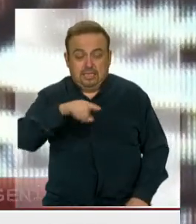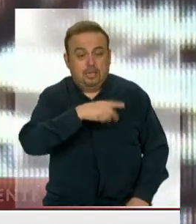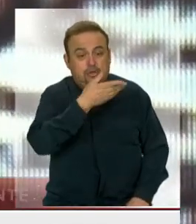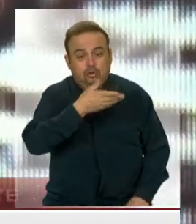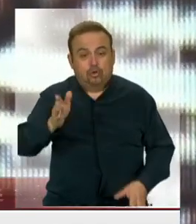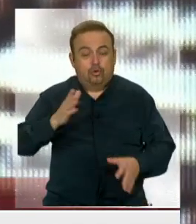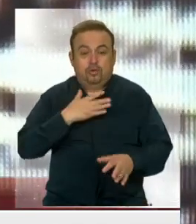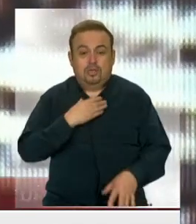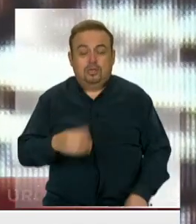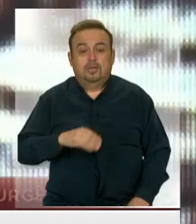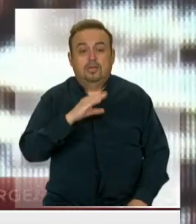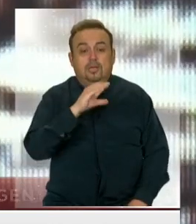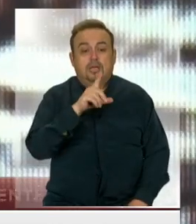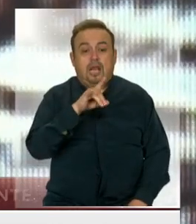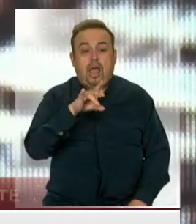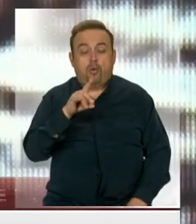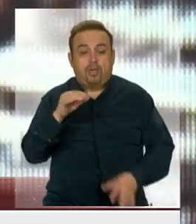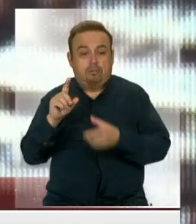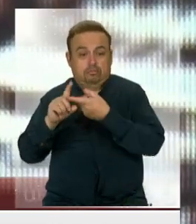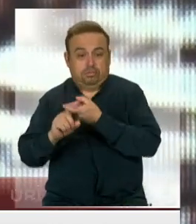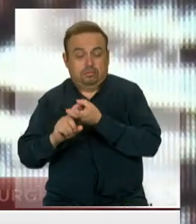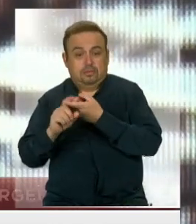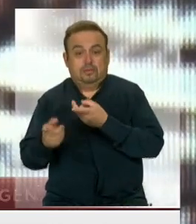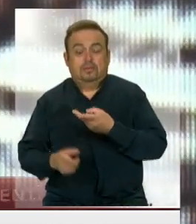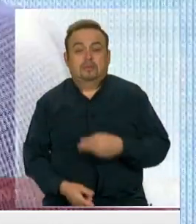hijos, a Claudia, quien fue su mujer.